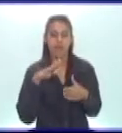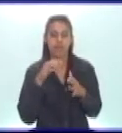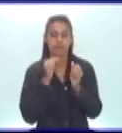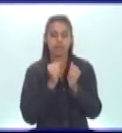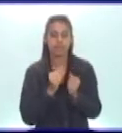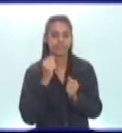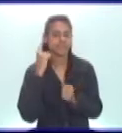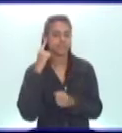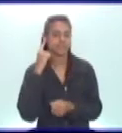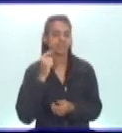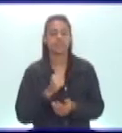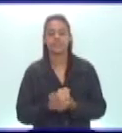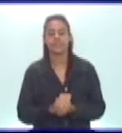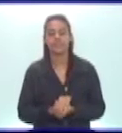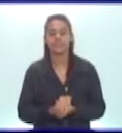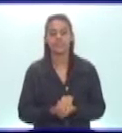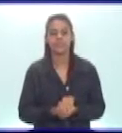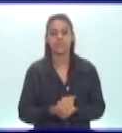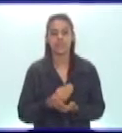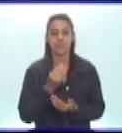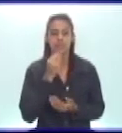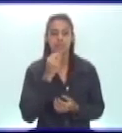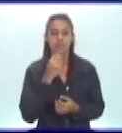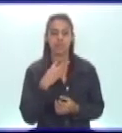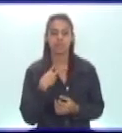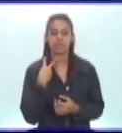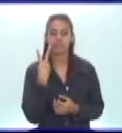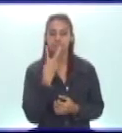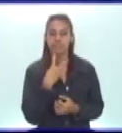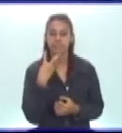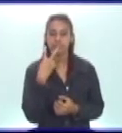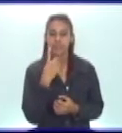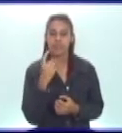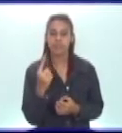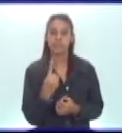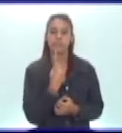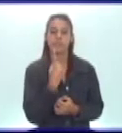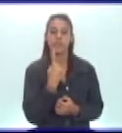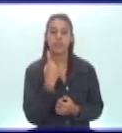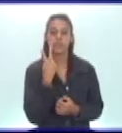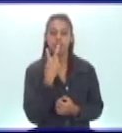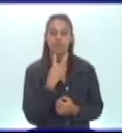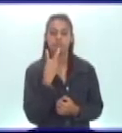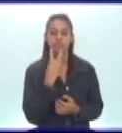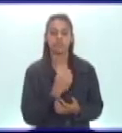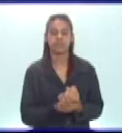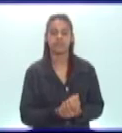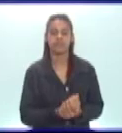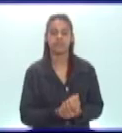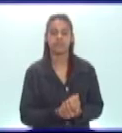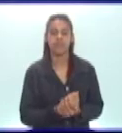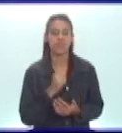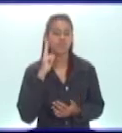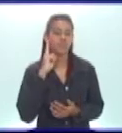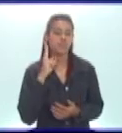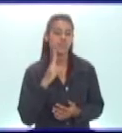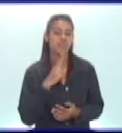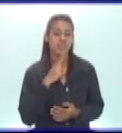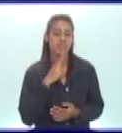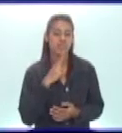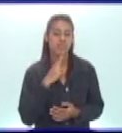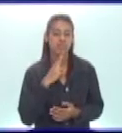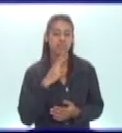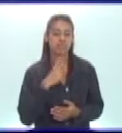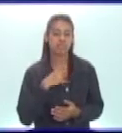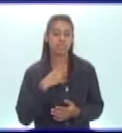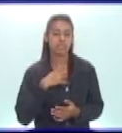auditivos y por ser el lenguaje oral su primera lengua, así como de los sordos que poseen un